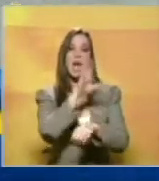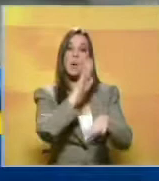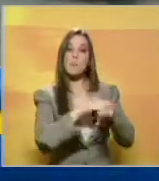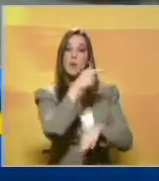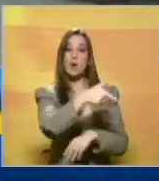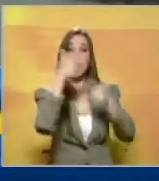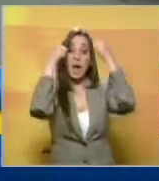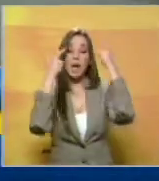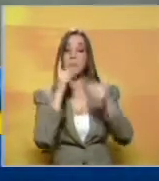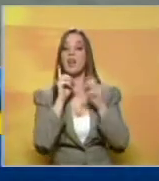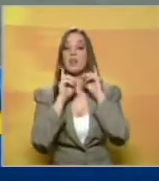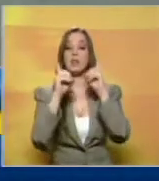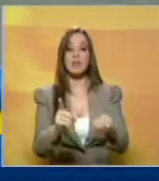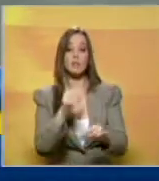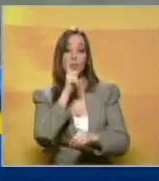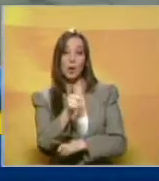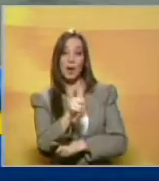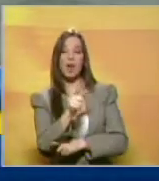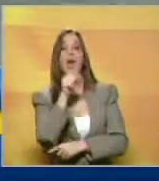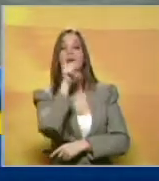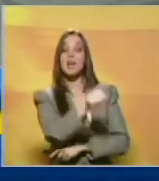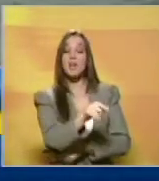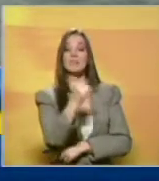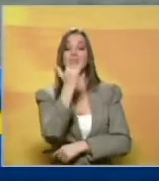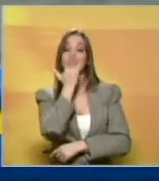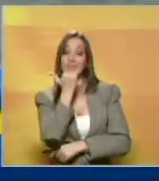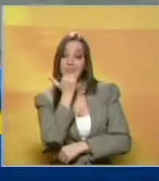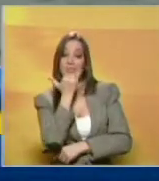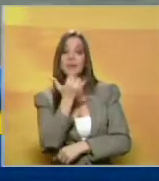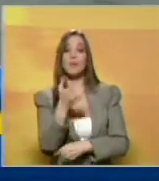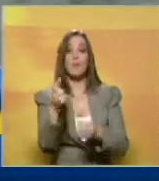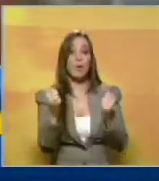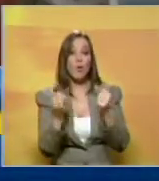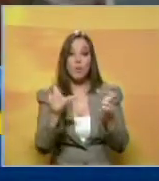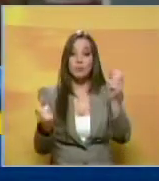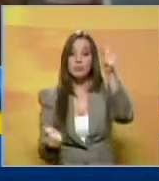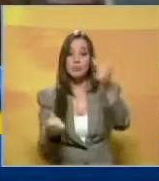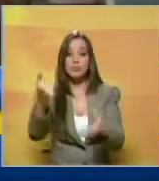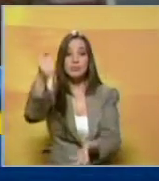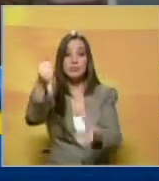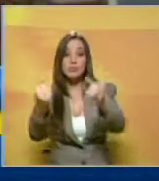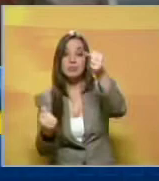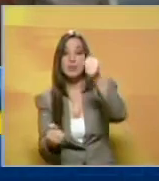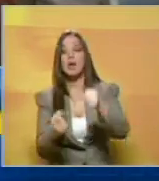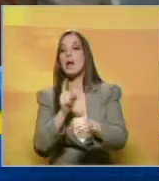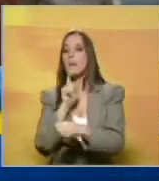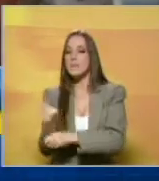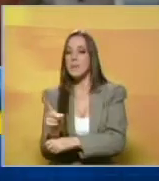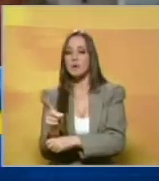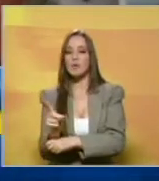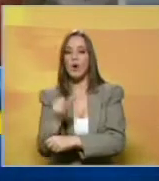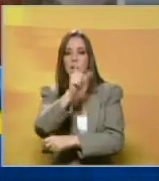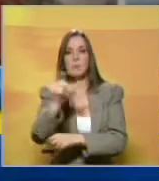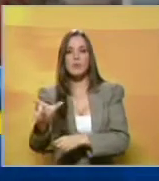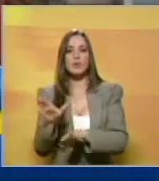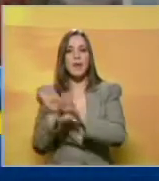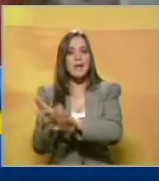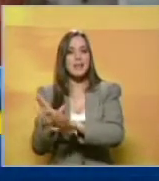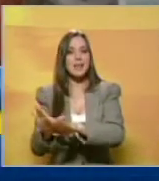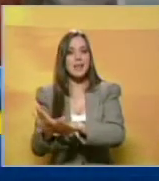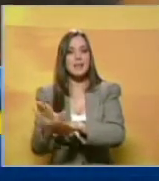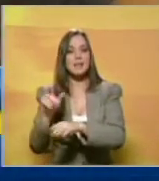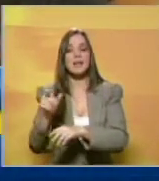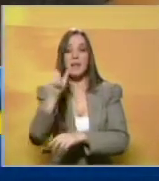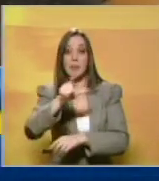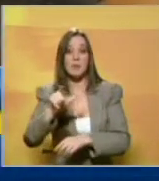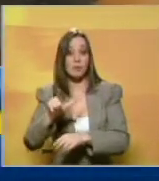investigadores, el capitán podría haber cometido un homicidio por negligencia intencional al ordenar a los pasajeros que permanecieran donde